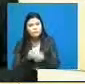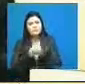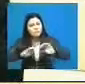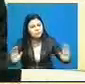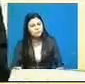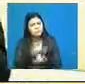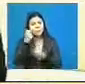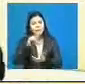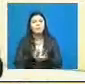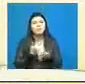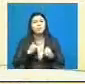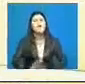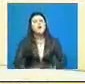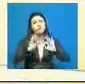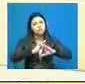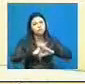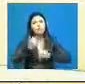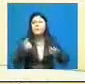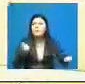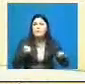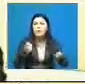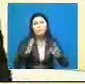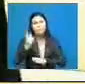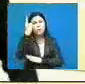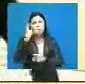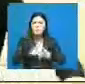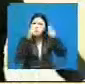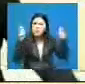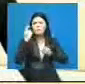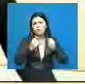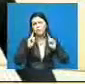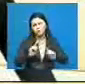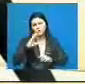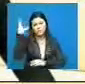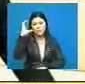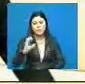que es la que le dio la solidez al manejo de la política macroeconómica colombiana.